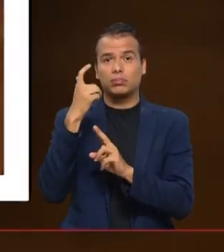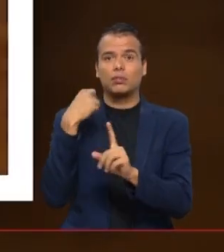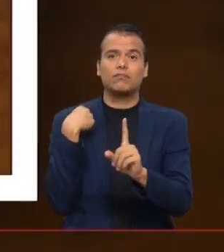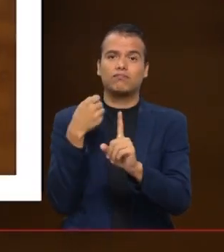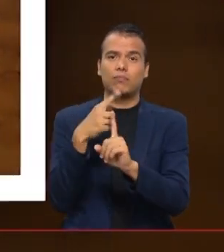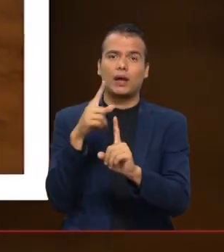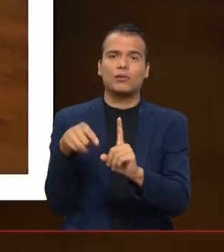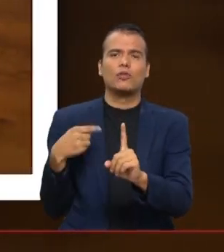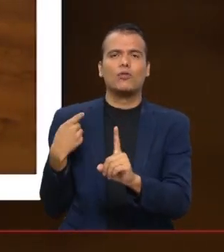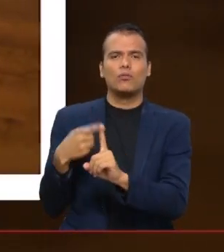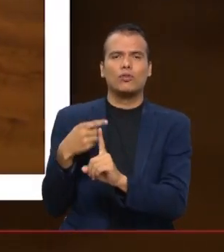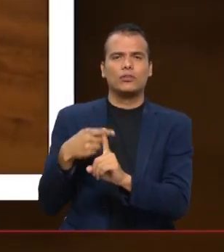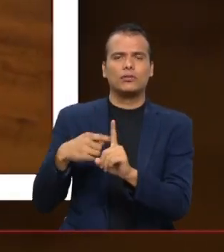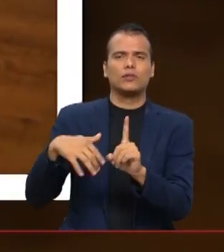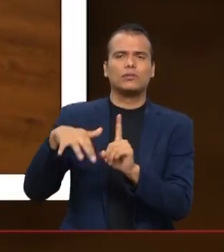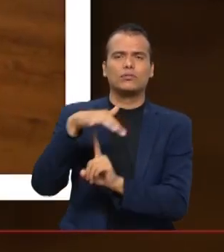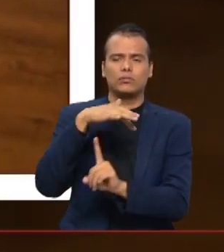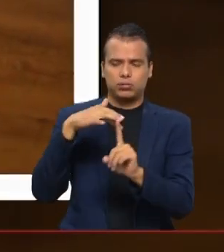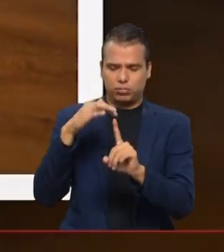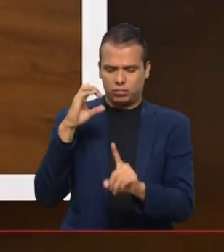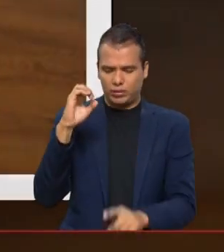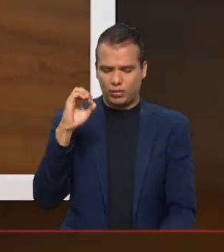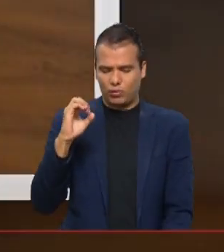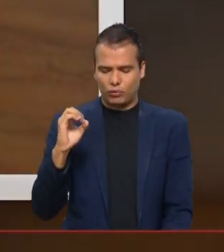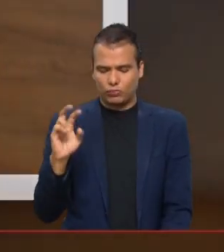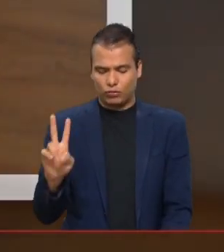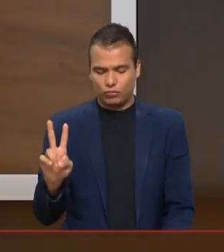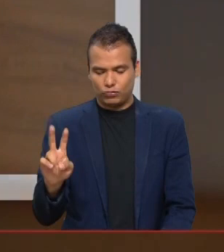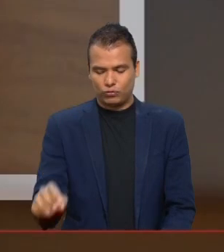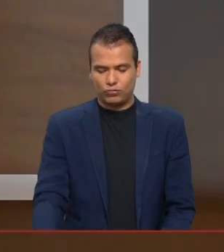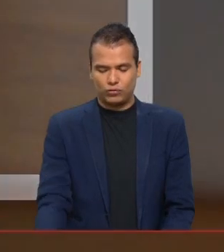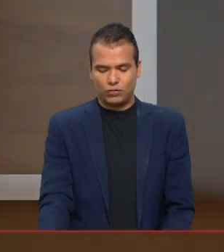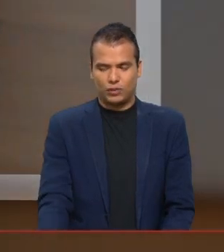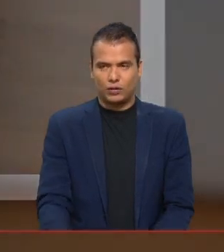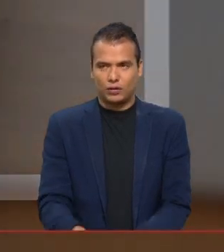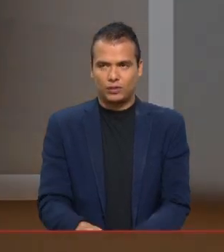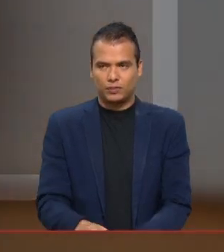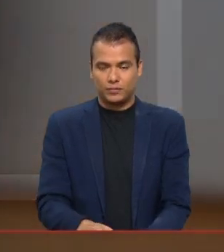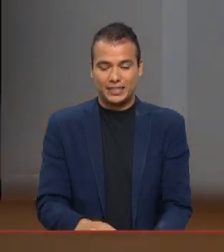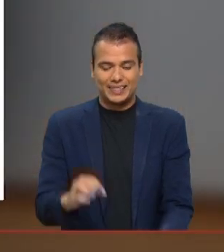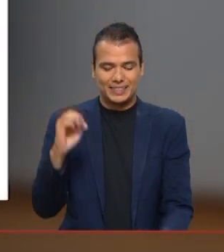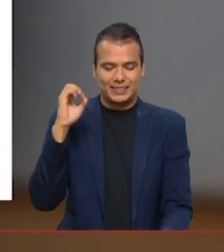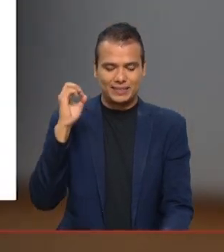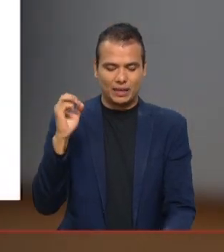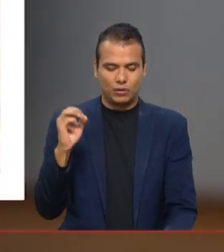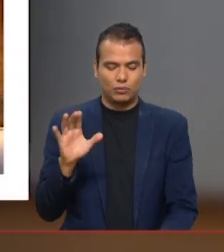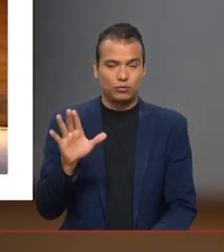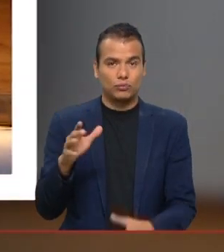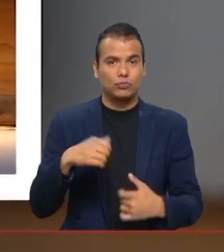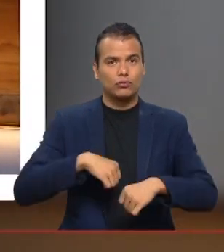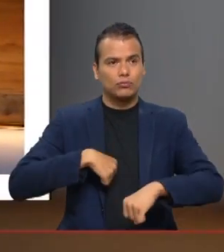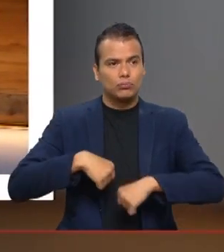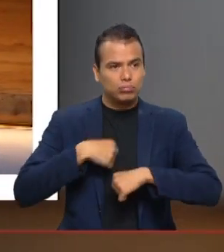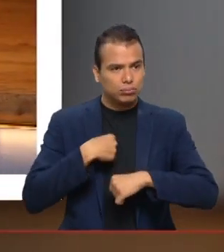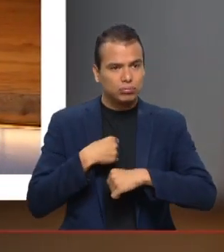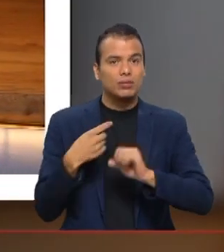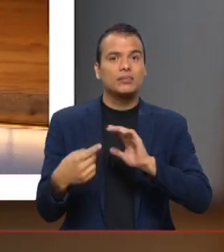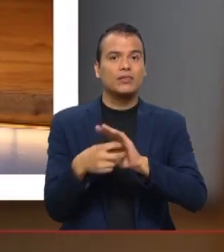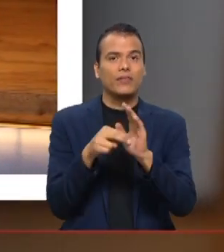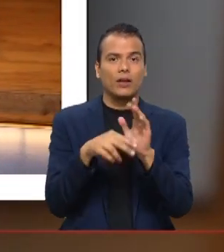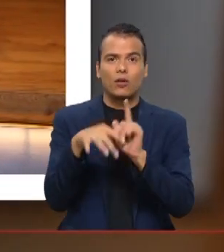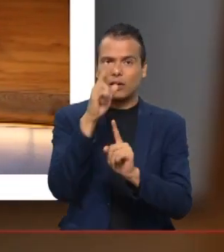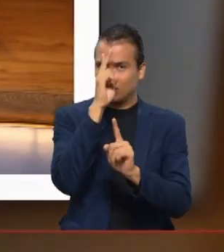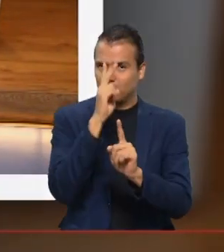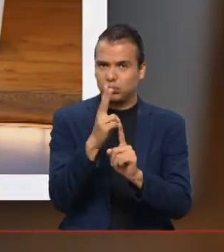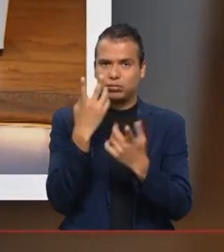de CO02 o de CO20 para ser muy puntual, con su compromiso ambiental y la